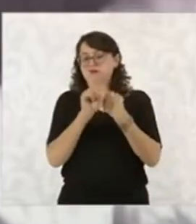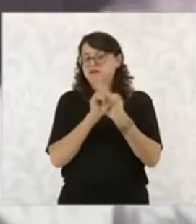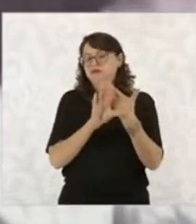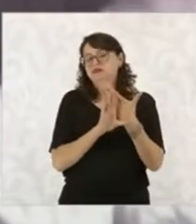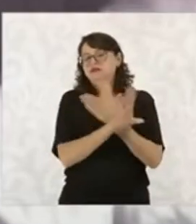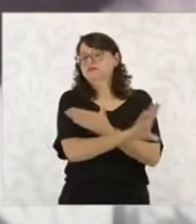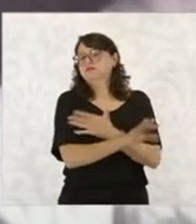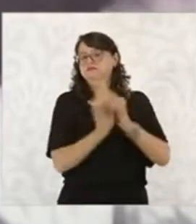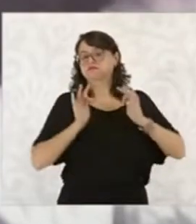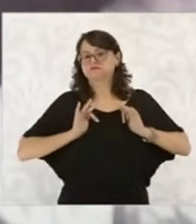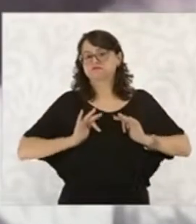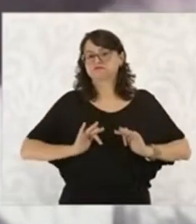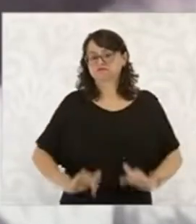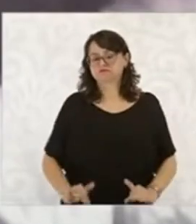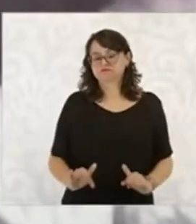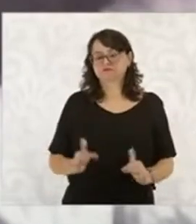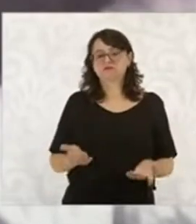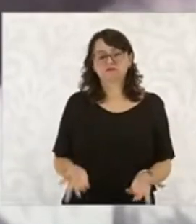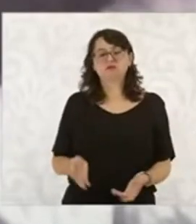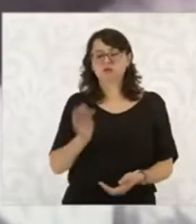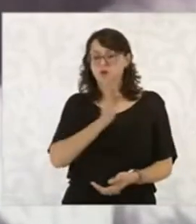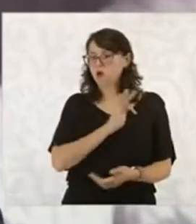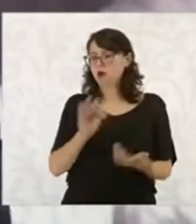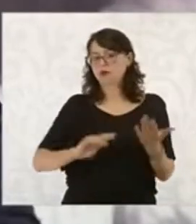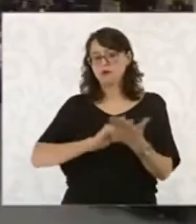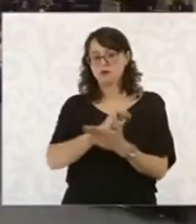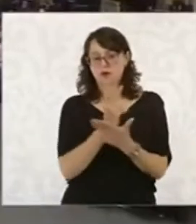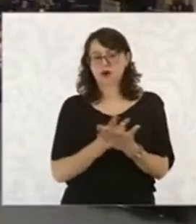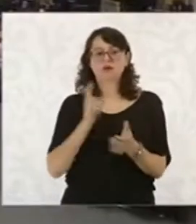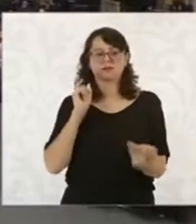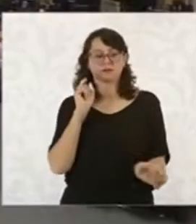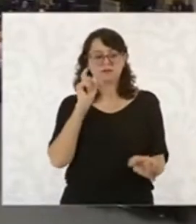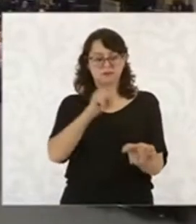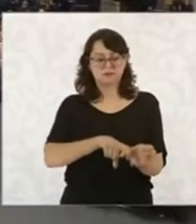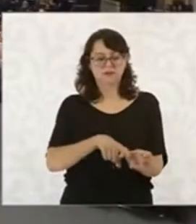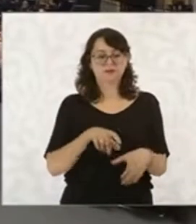problemas que tienen que ver con el uso de programas federales.